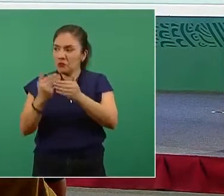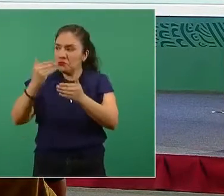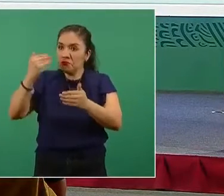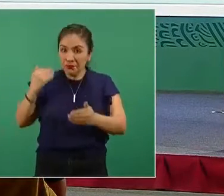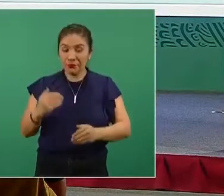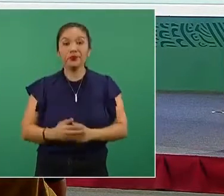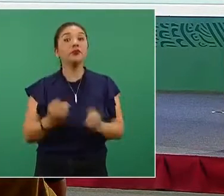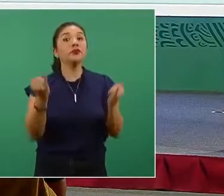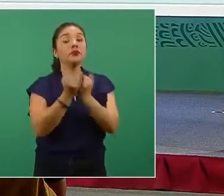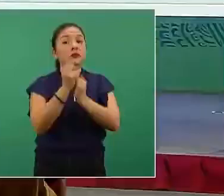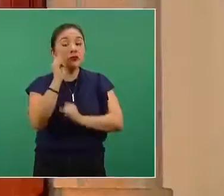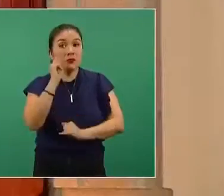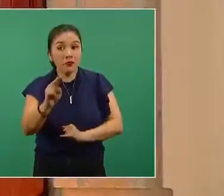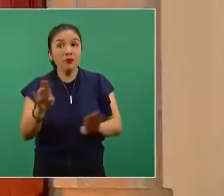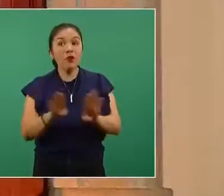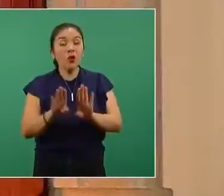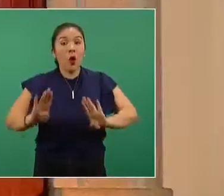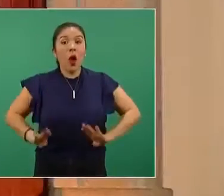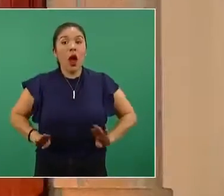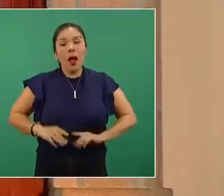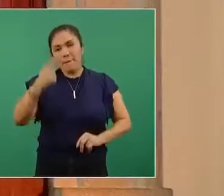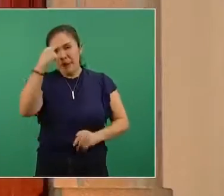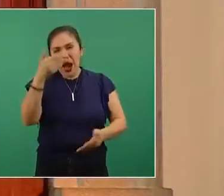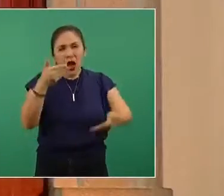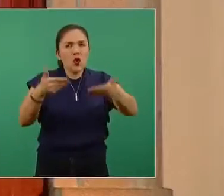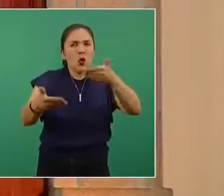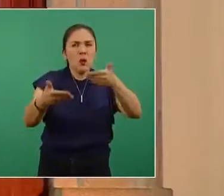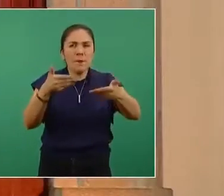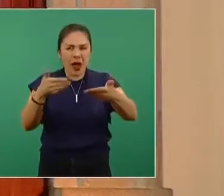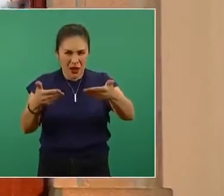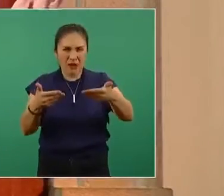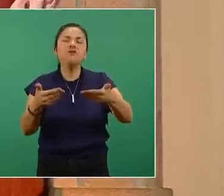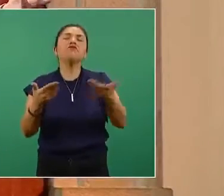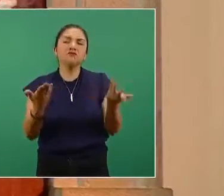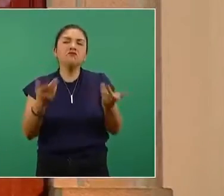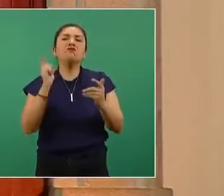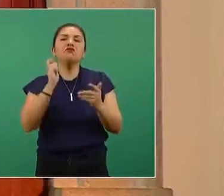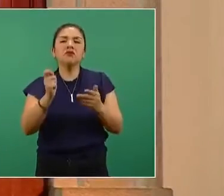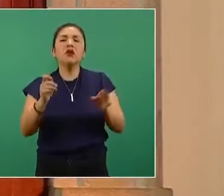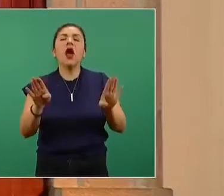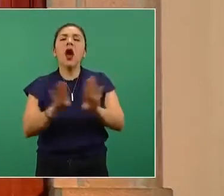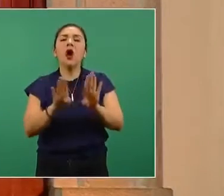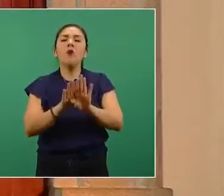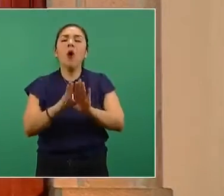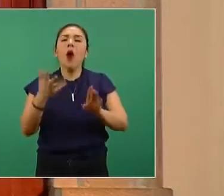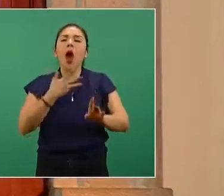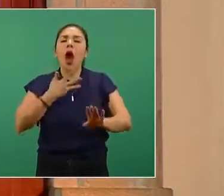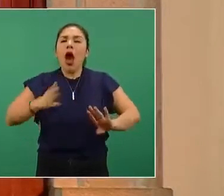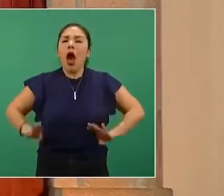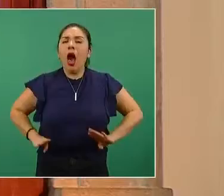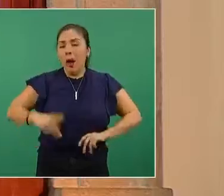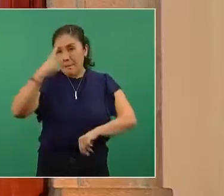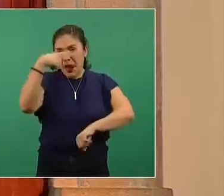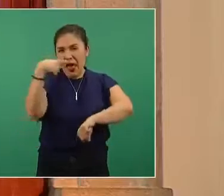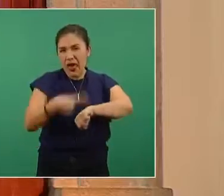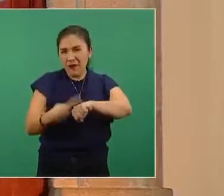también actualizamos para efectos de la comparación, es decir, en función de la carga epidémica